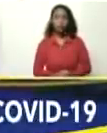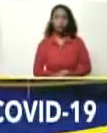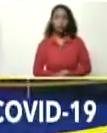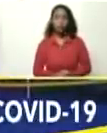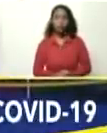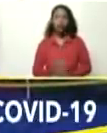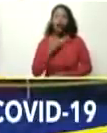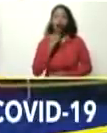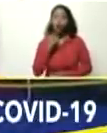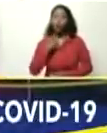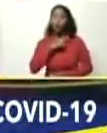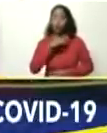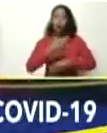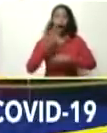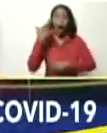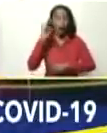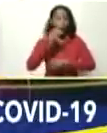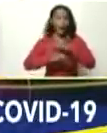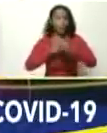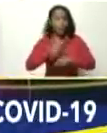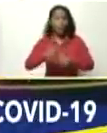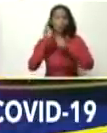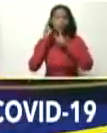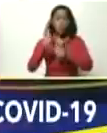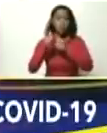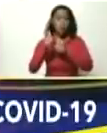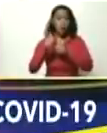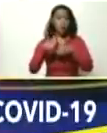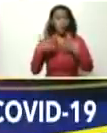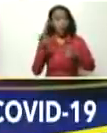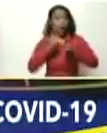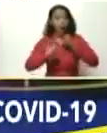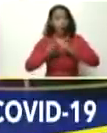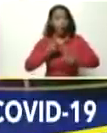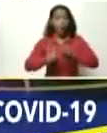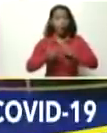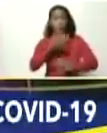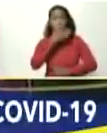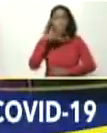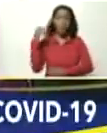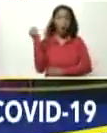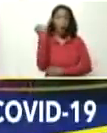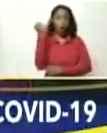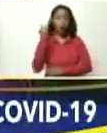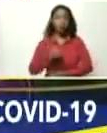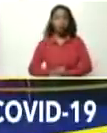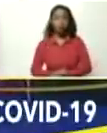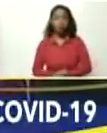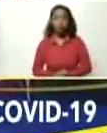Algo estamos haciendo bien, que las cosas han mejorado.